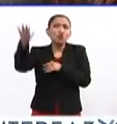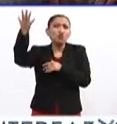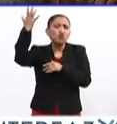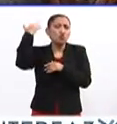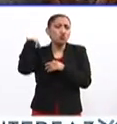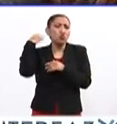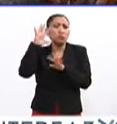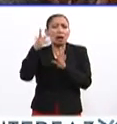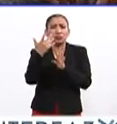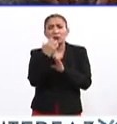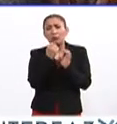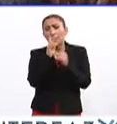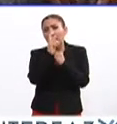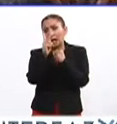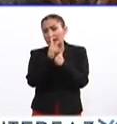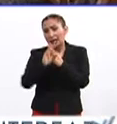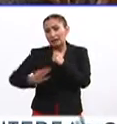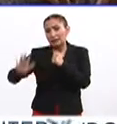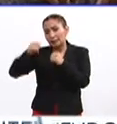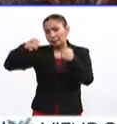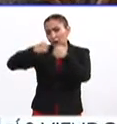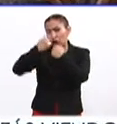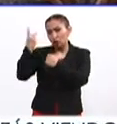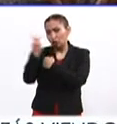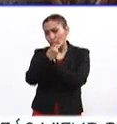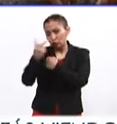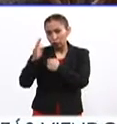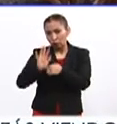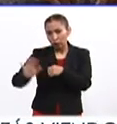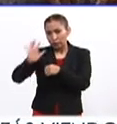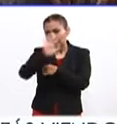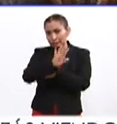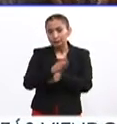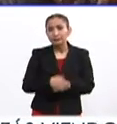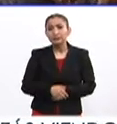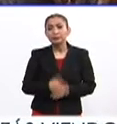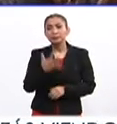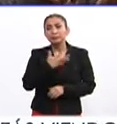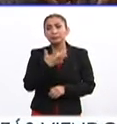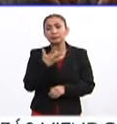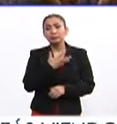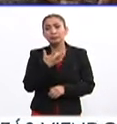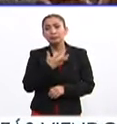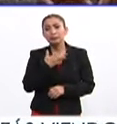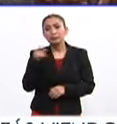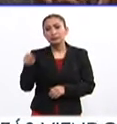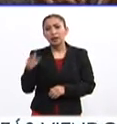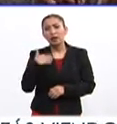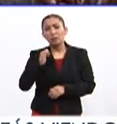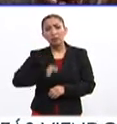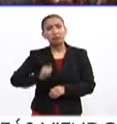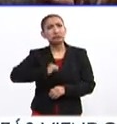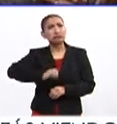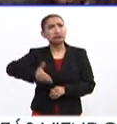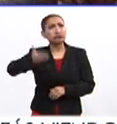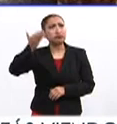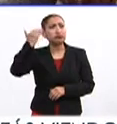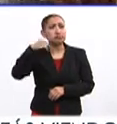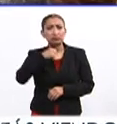menos por los países en donde colindan esos dos continentes y es viejo